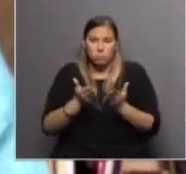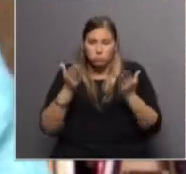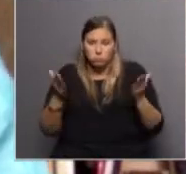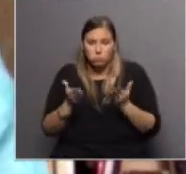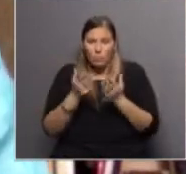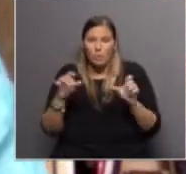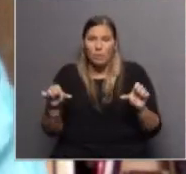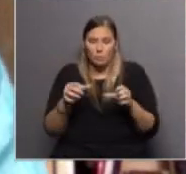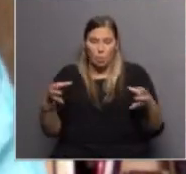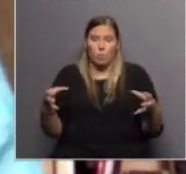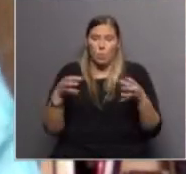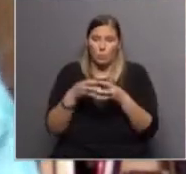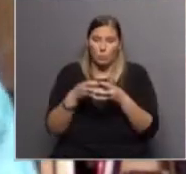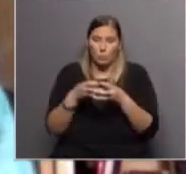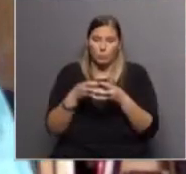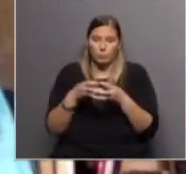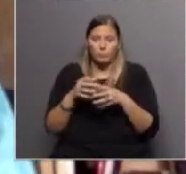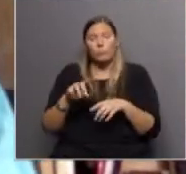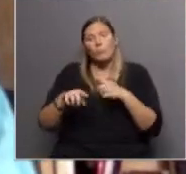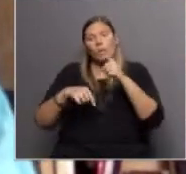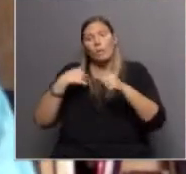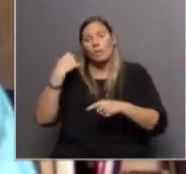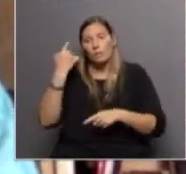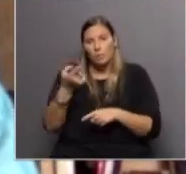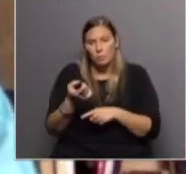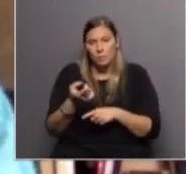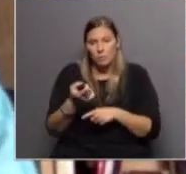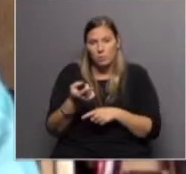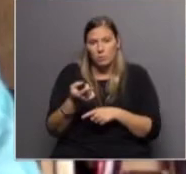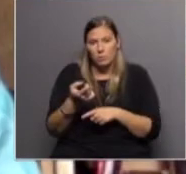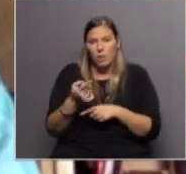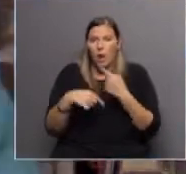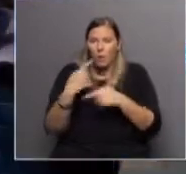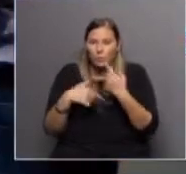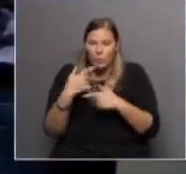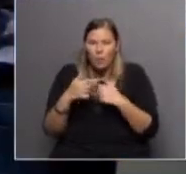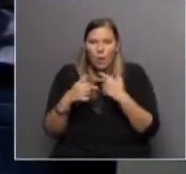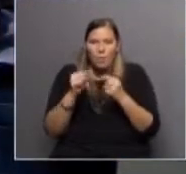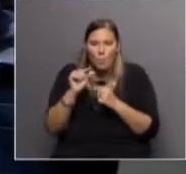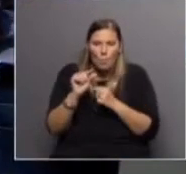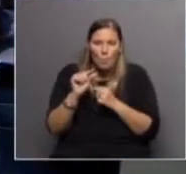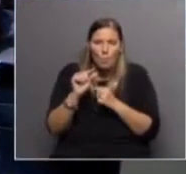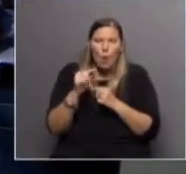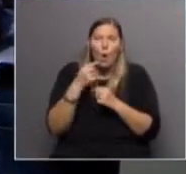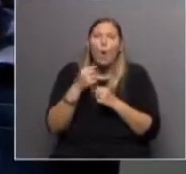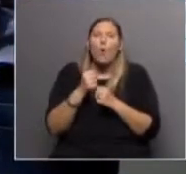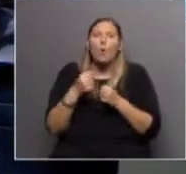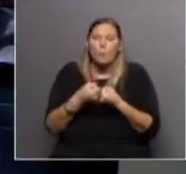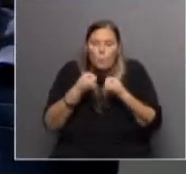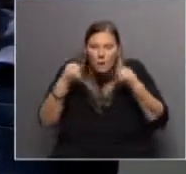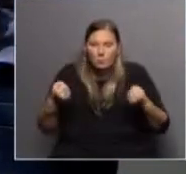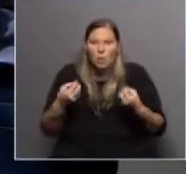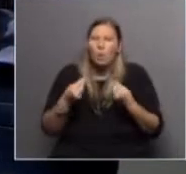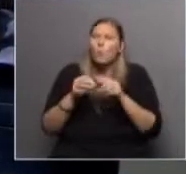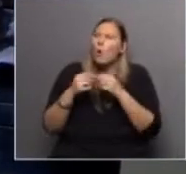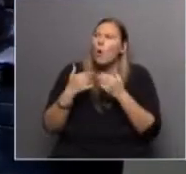nos hizo formarnos como grupo. Y después empezó como todo el tema de seguir un poco más, ¿sí? Bueno, ¿cómo hacemos para transmitir esto